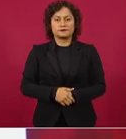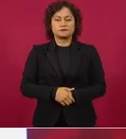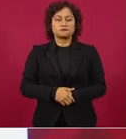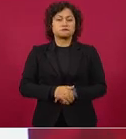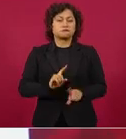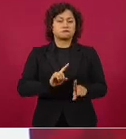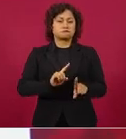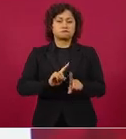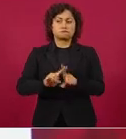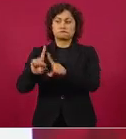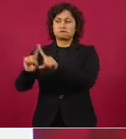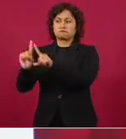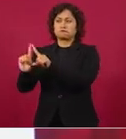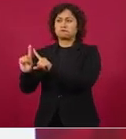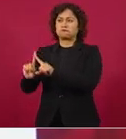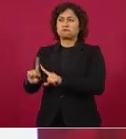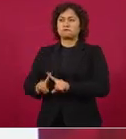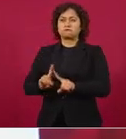etcétera, etcétera, etcétera,